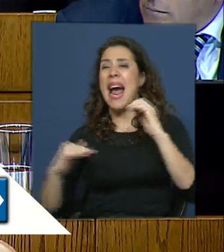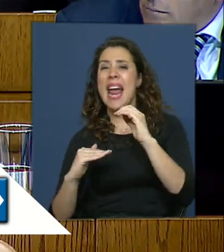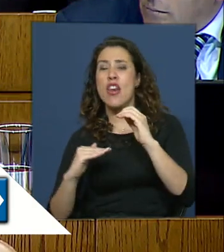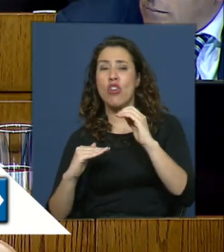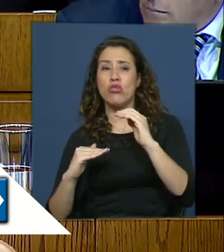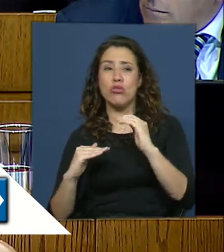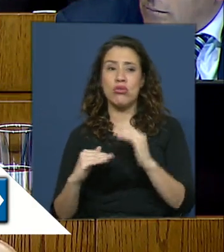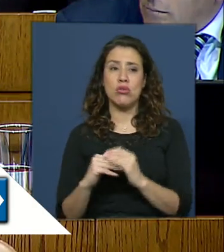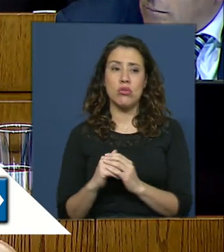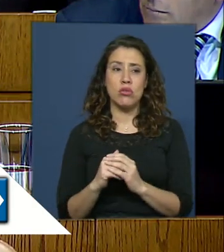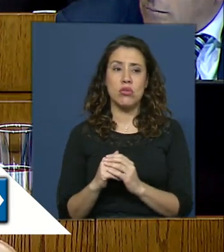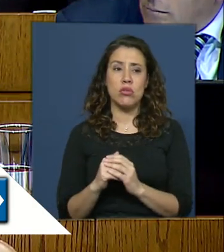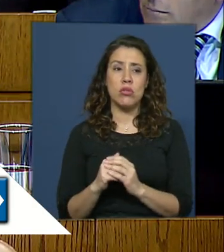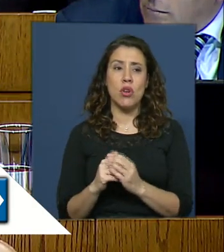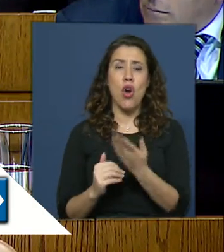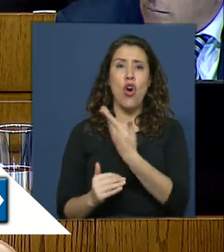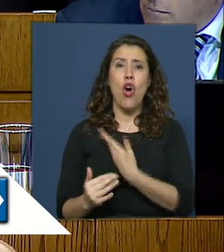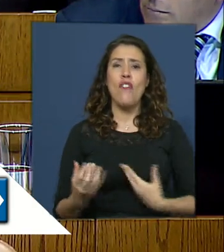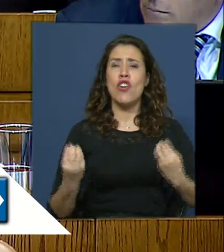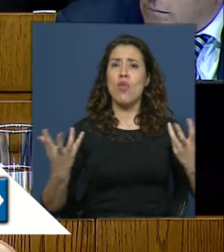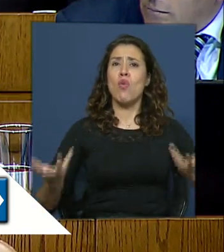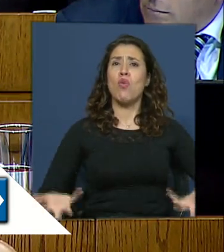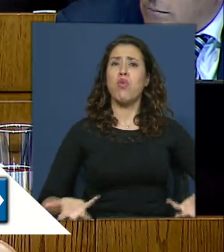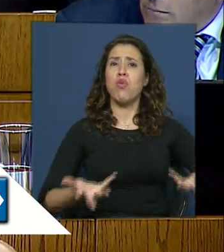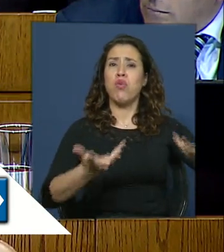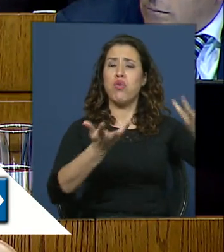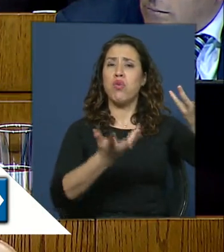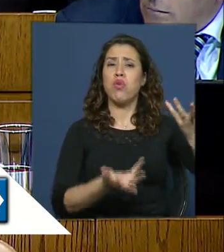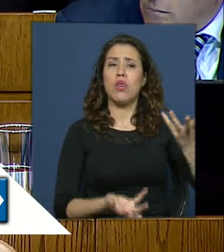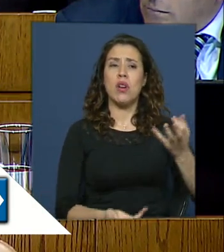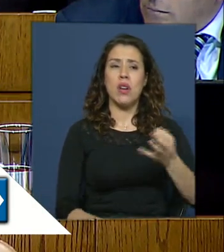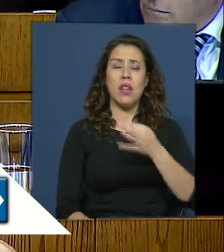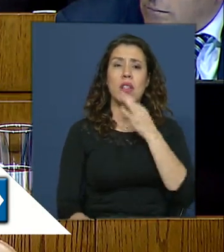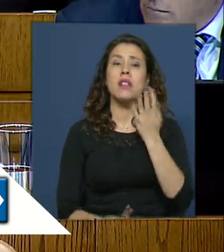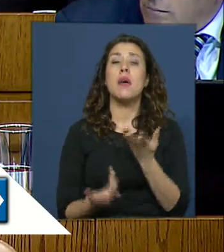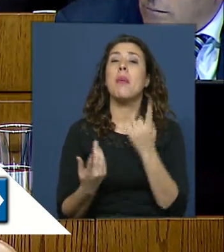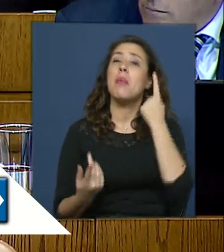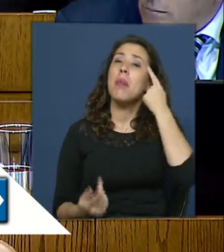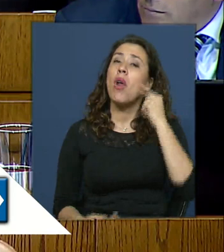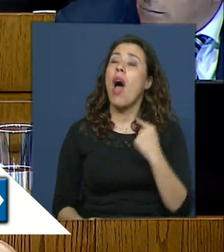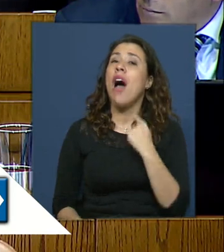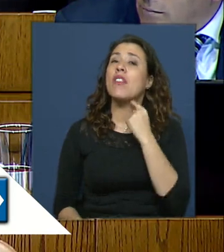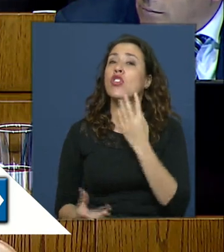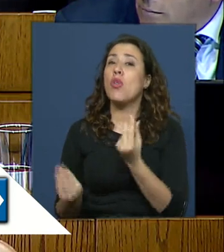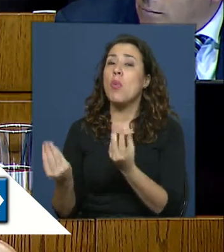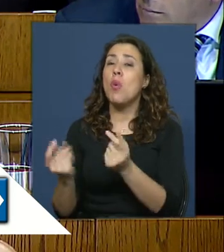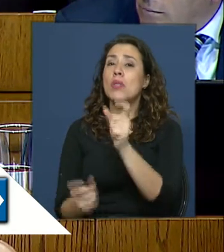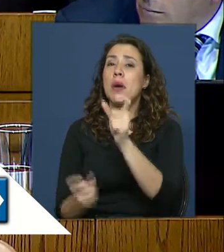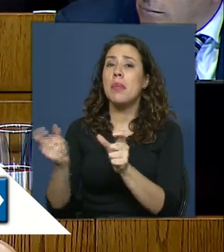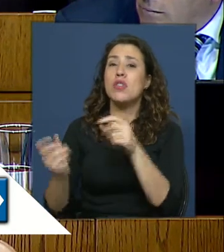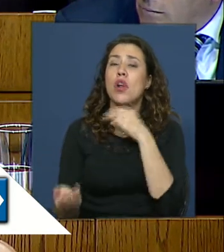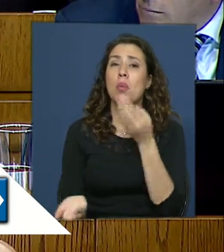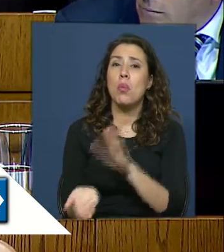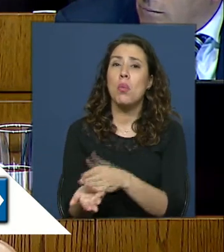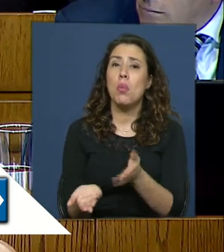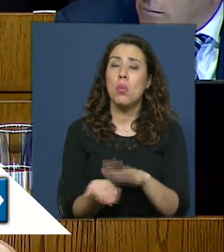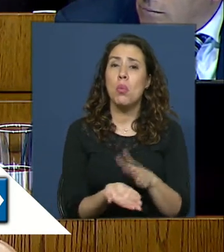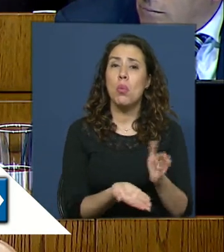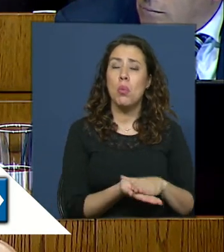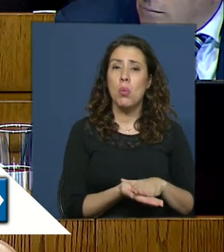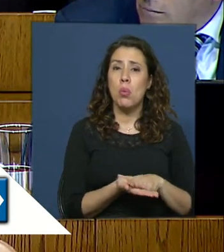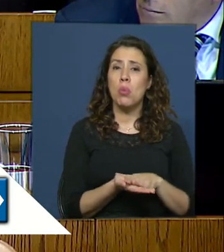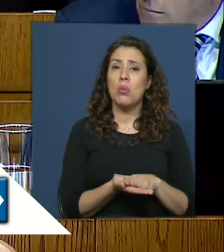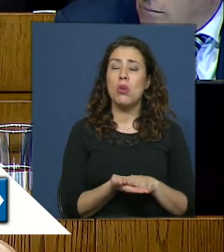dicho un gobierno próspero, claro, a costa de qué, de vidas, de muchas vidas. Prescindiendo un